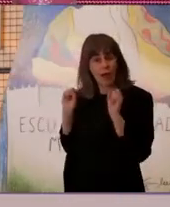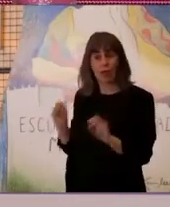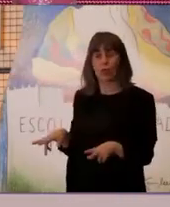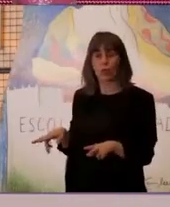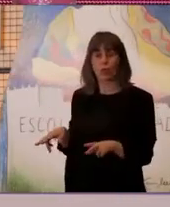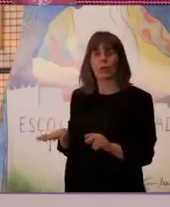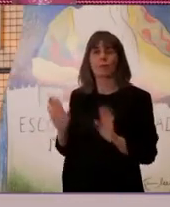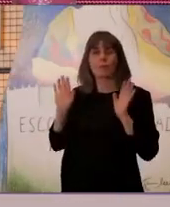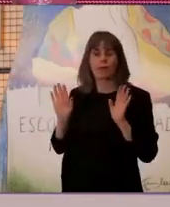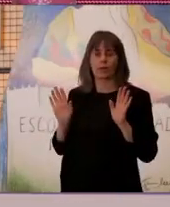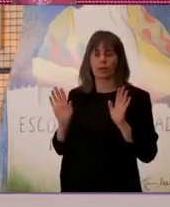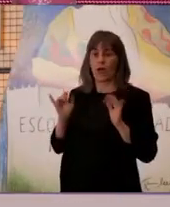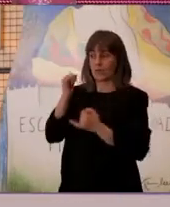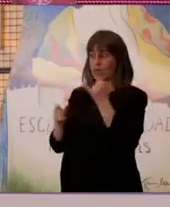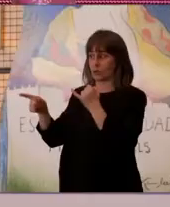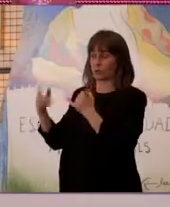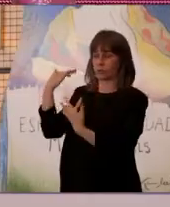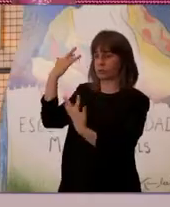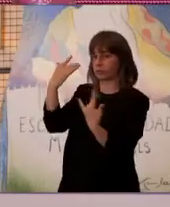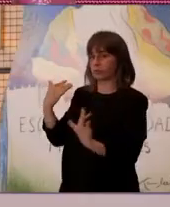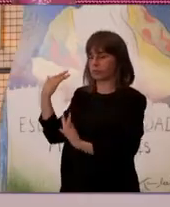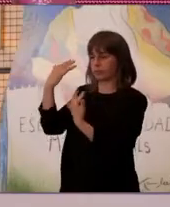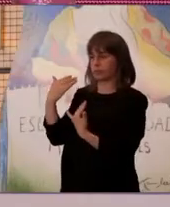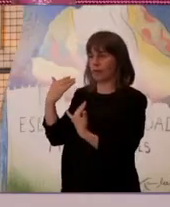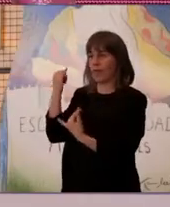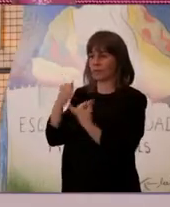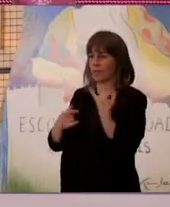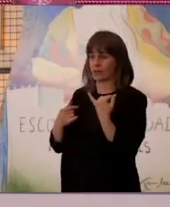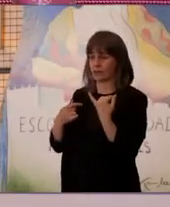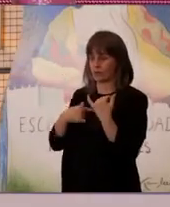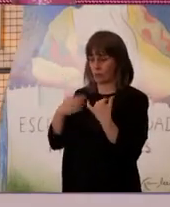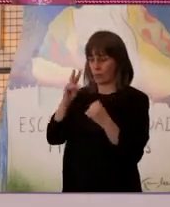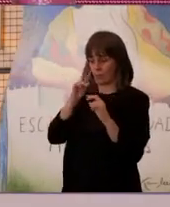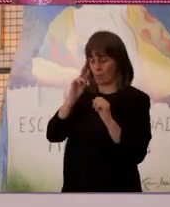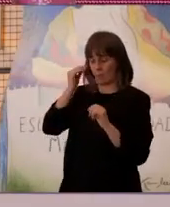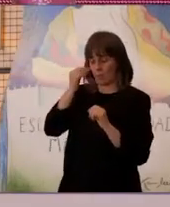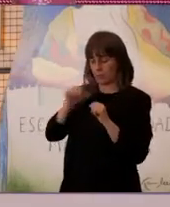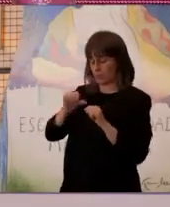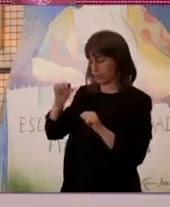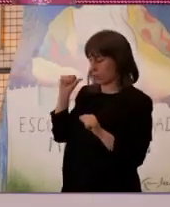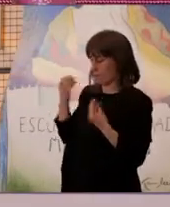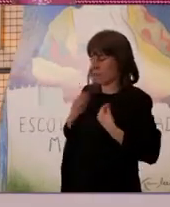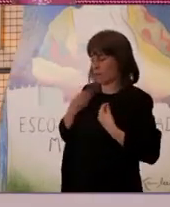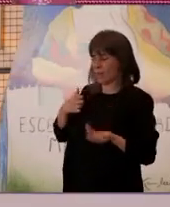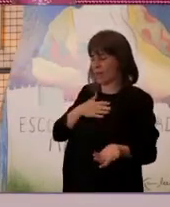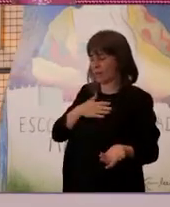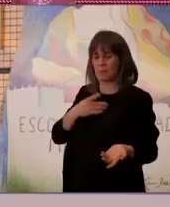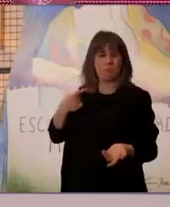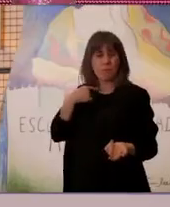me convences pienso que desperdiciado mi vida y no lo puedo pensar